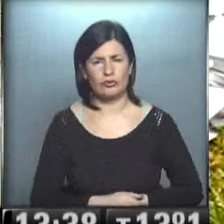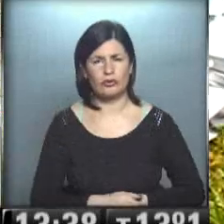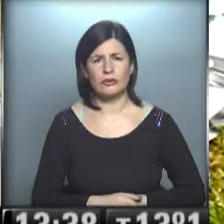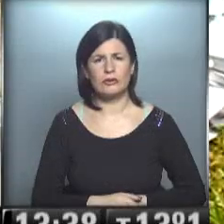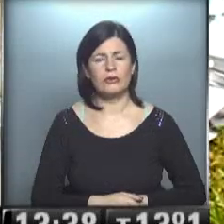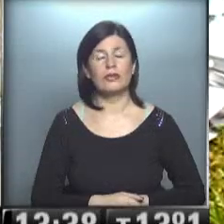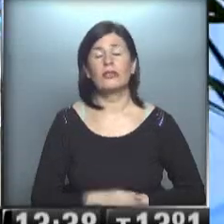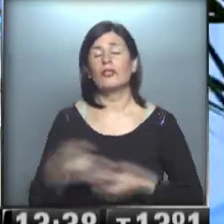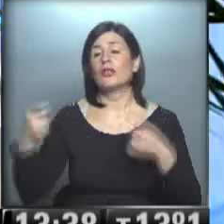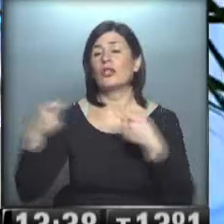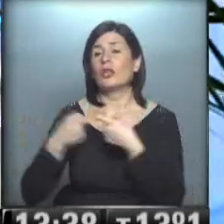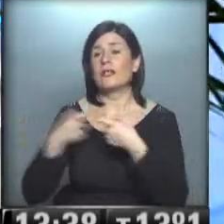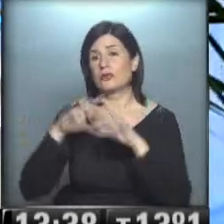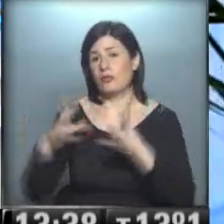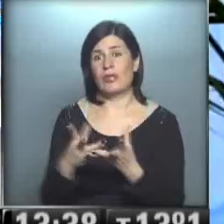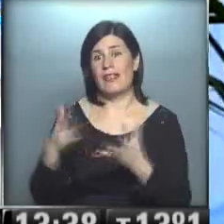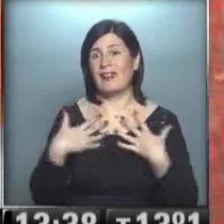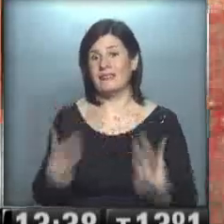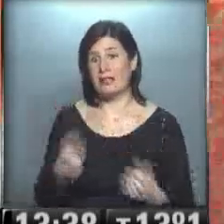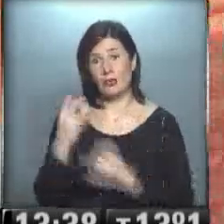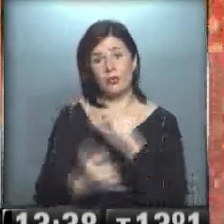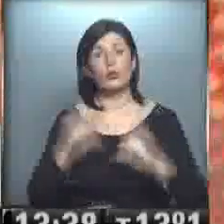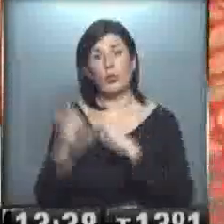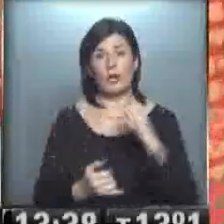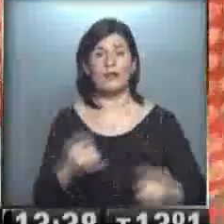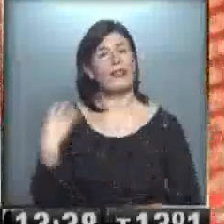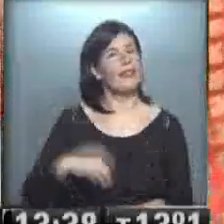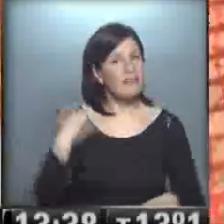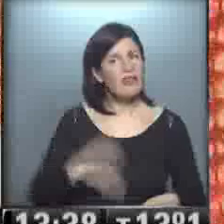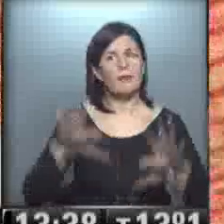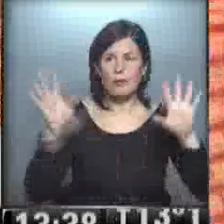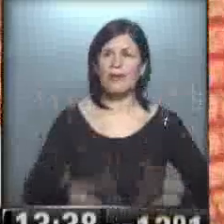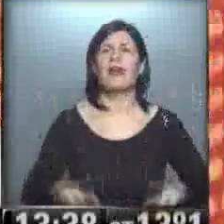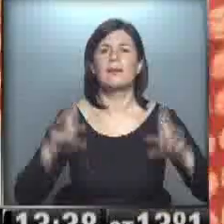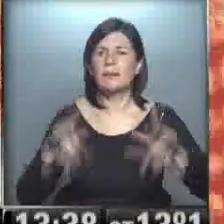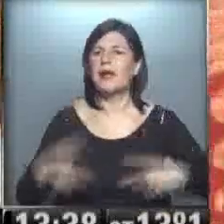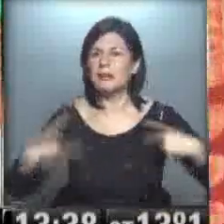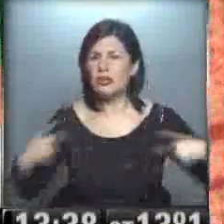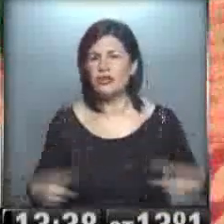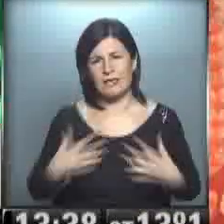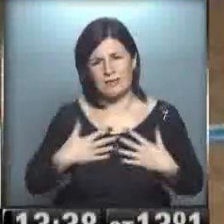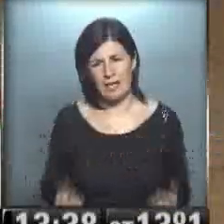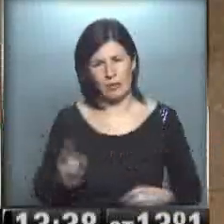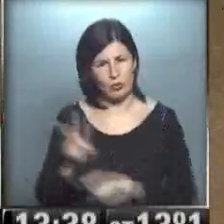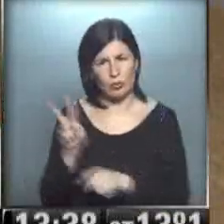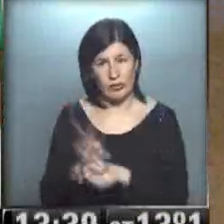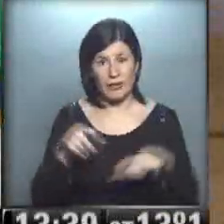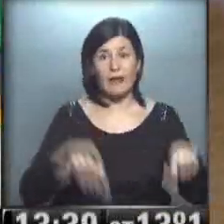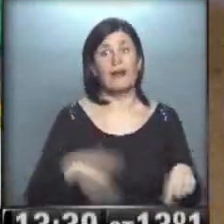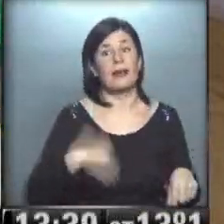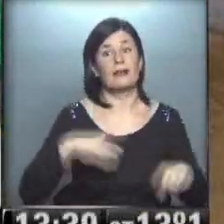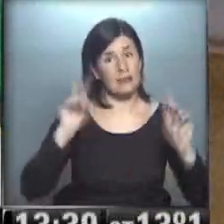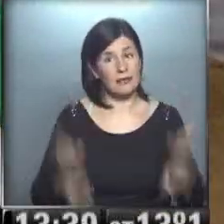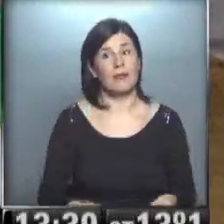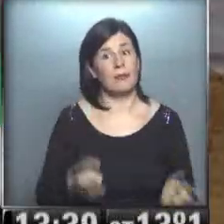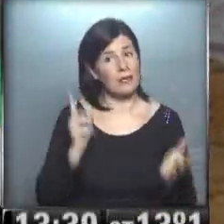La Organización Mundial de la Salud señaló que se deben instrumentar todos los mecanismos sanitarios en nuestro país. También se adoptan medidas